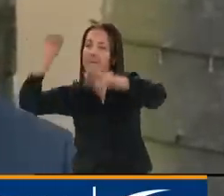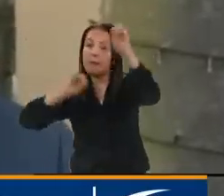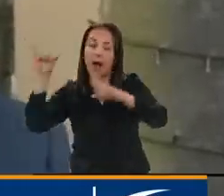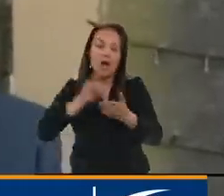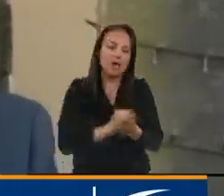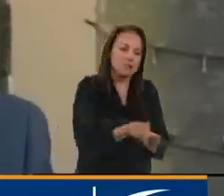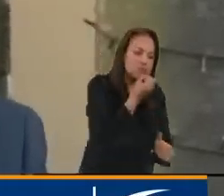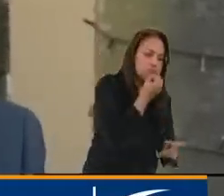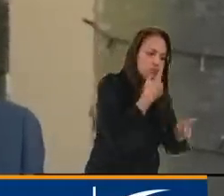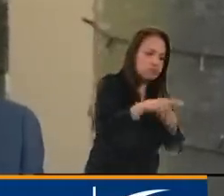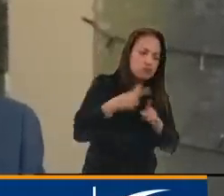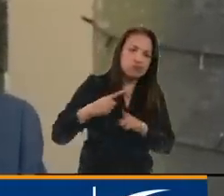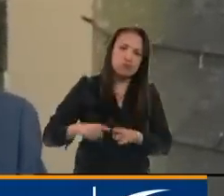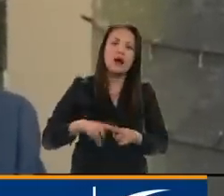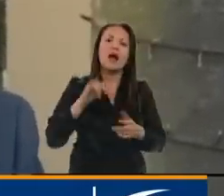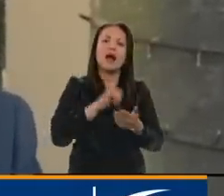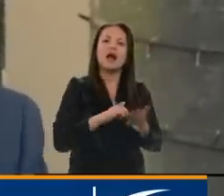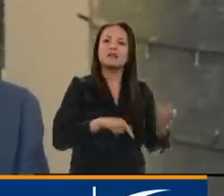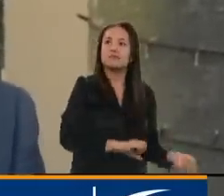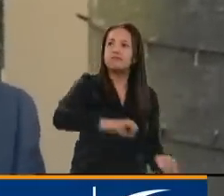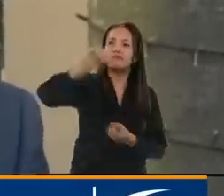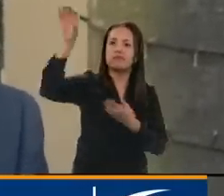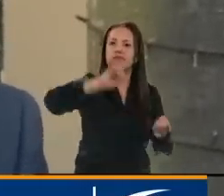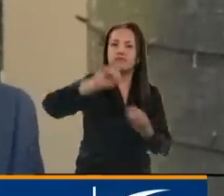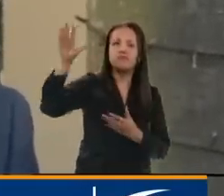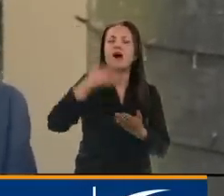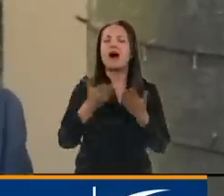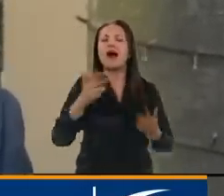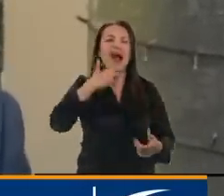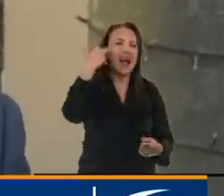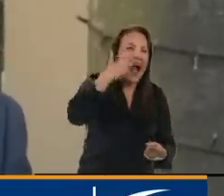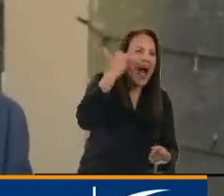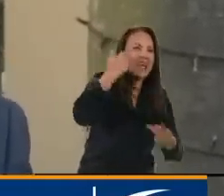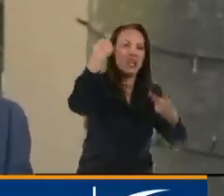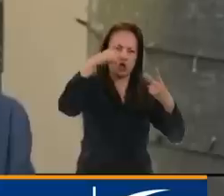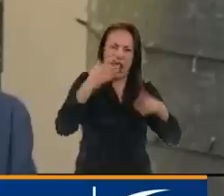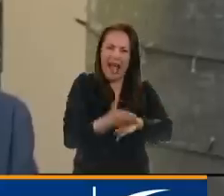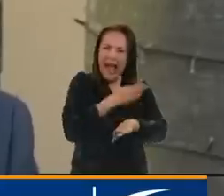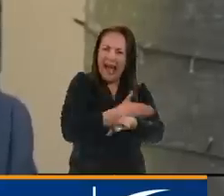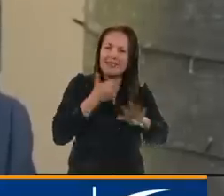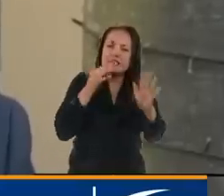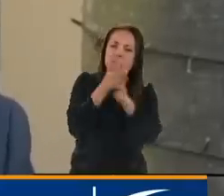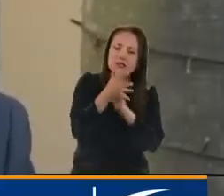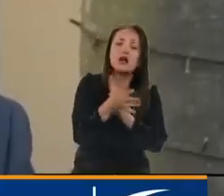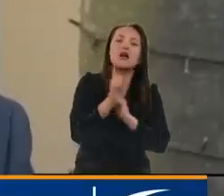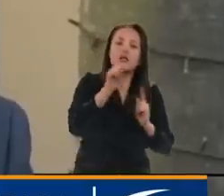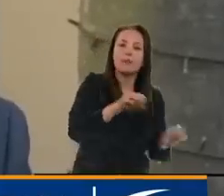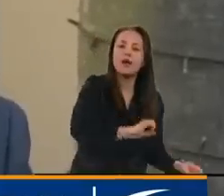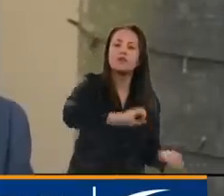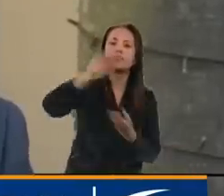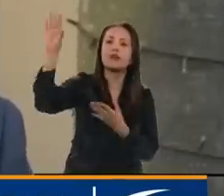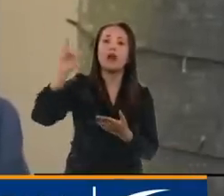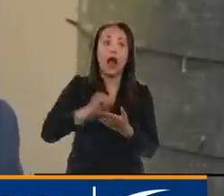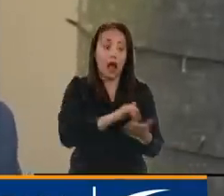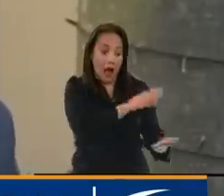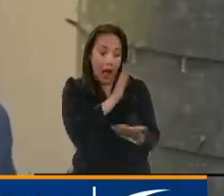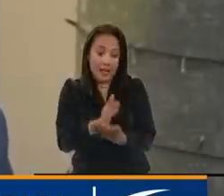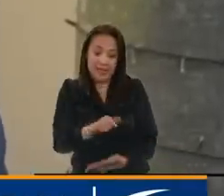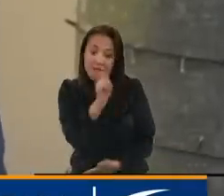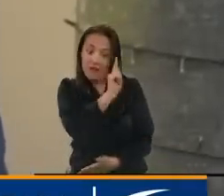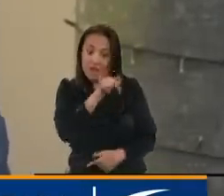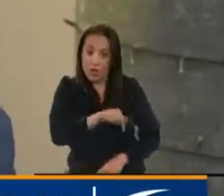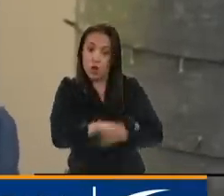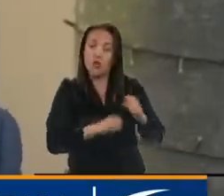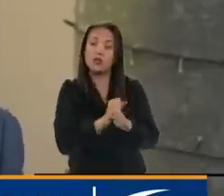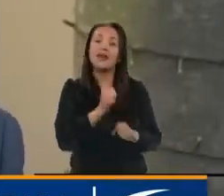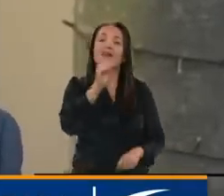de Colombia a Sudáfrica, donde hay derivados cárnicos, bueno, los que les contaba ahora, se exportan a febrero de este año 10,6